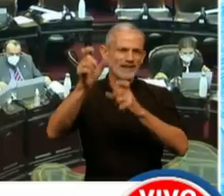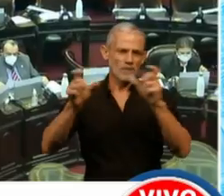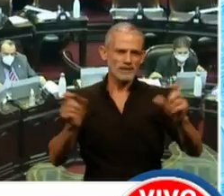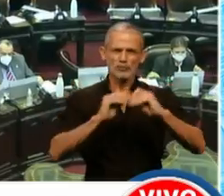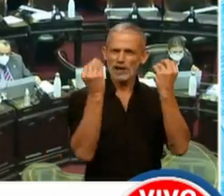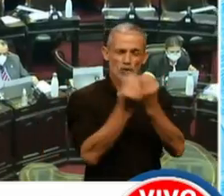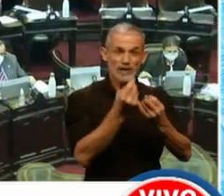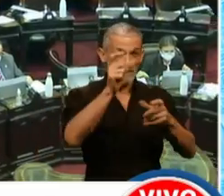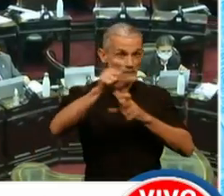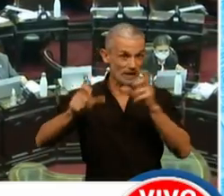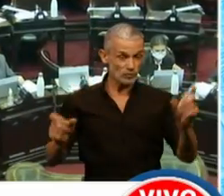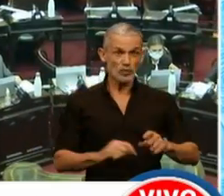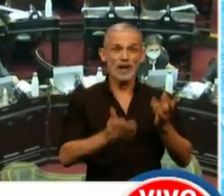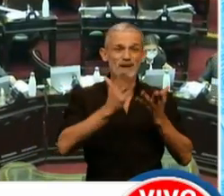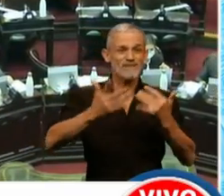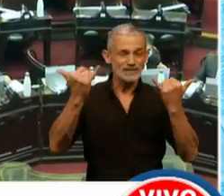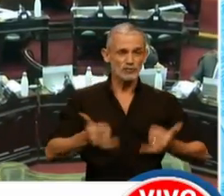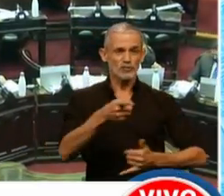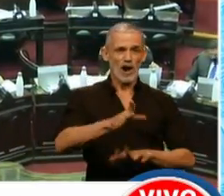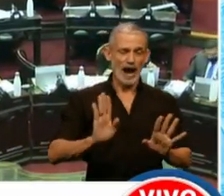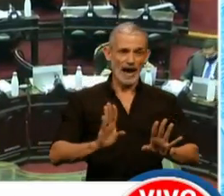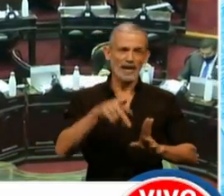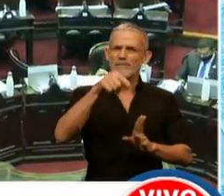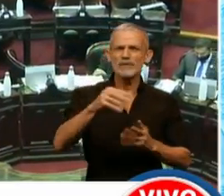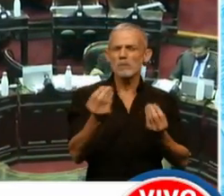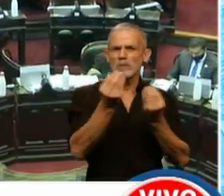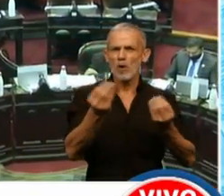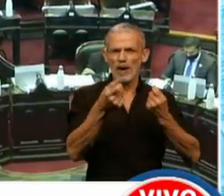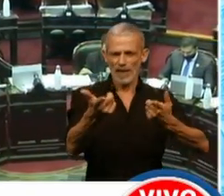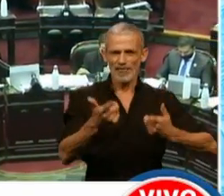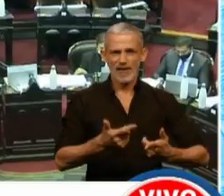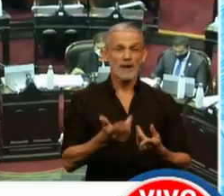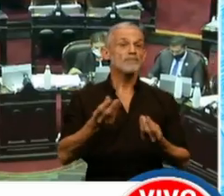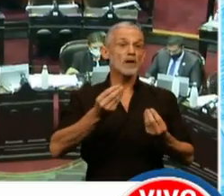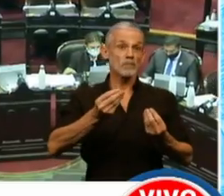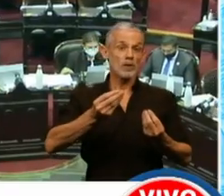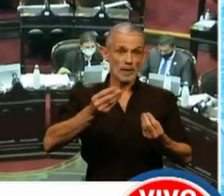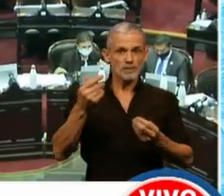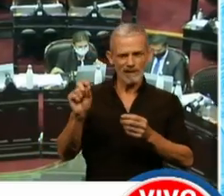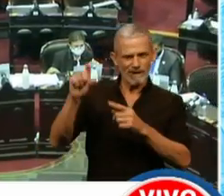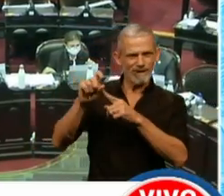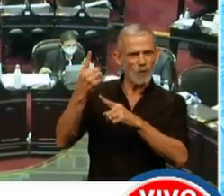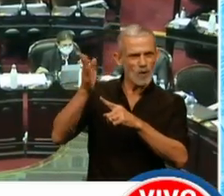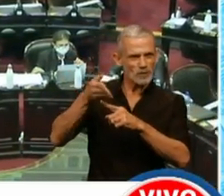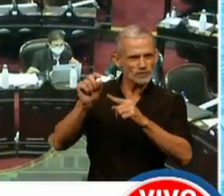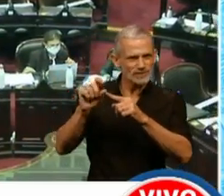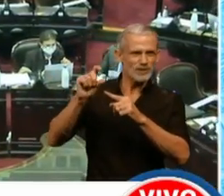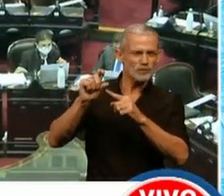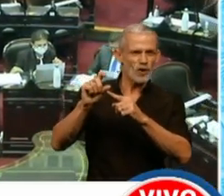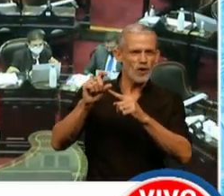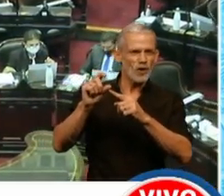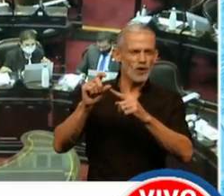de personas que se van a beneficiar proyecto porque es porque es incremento del